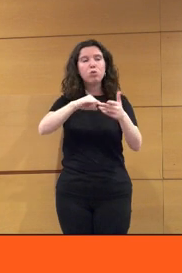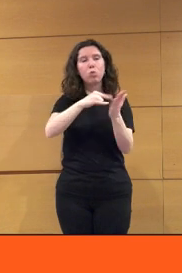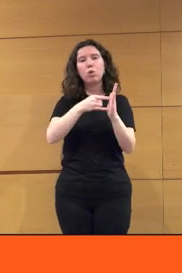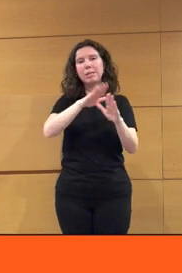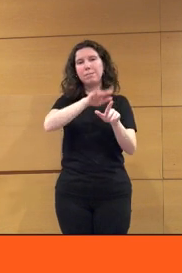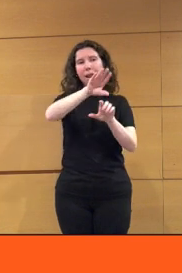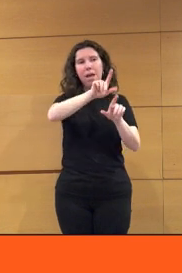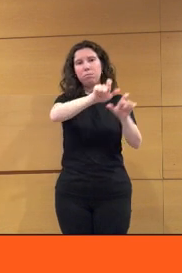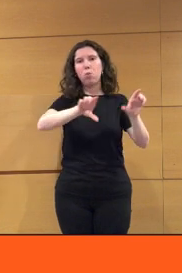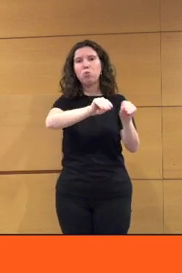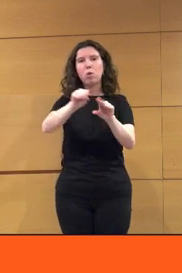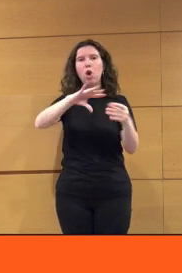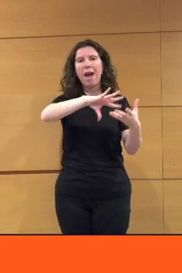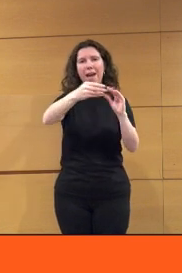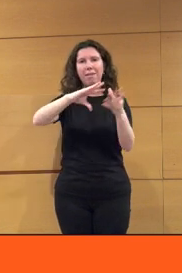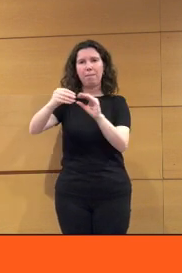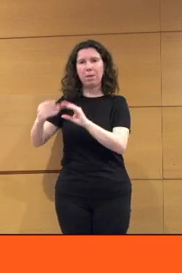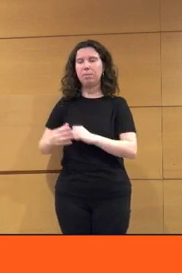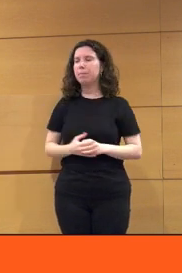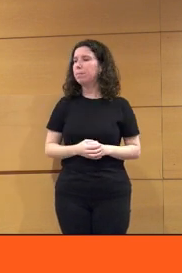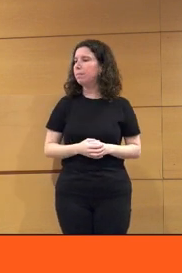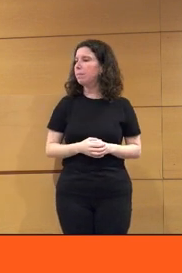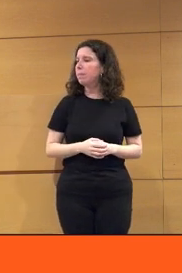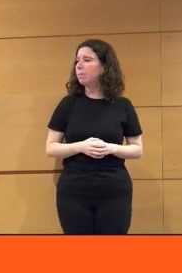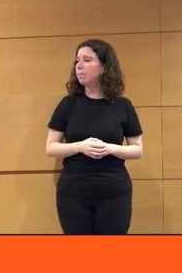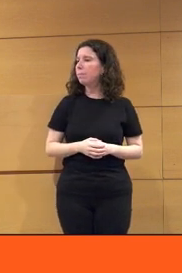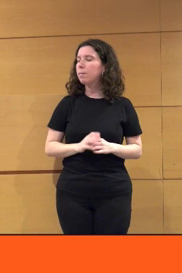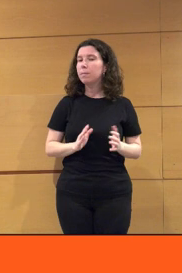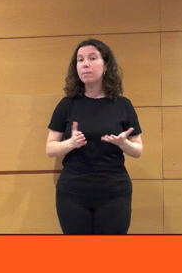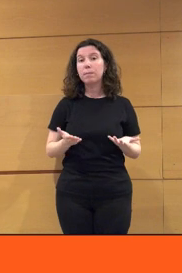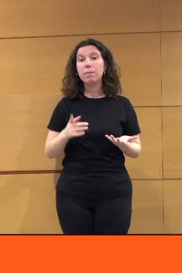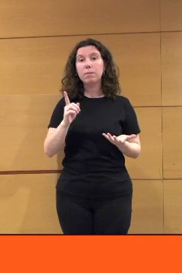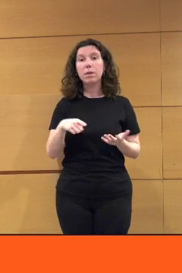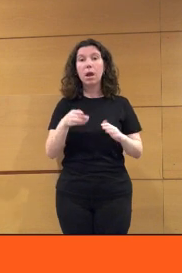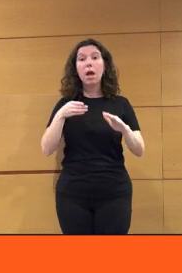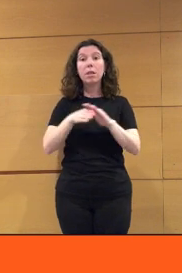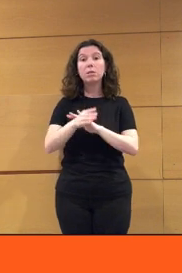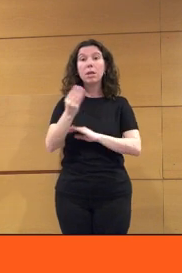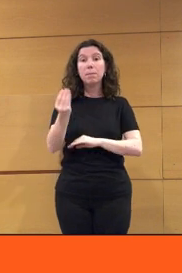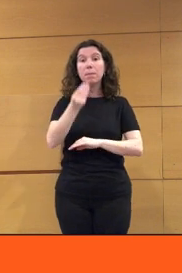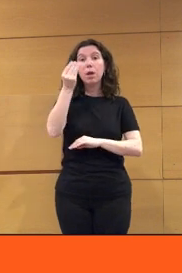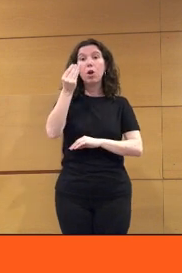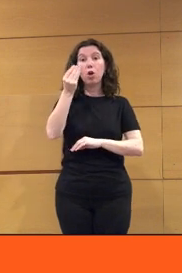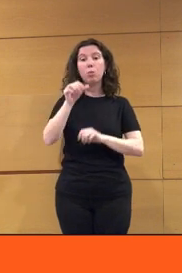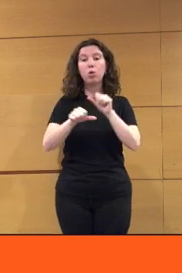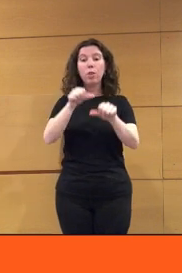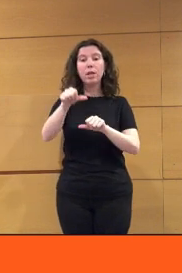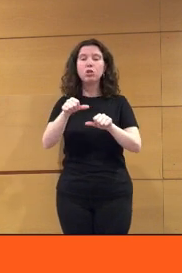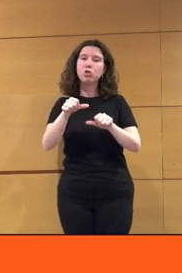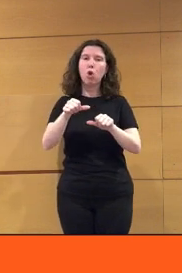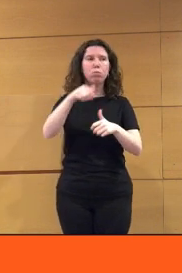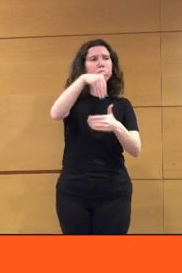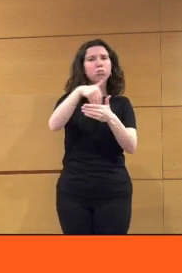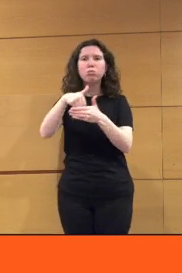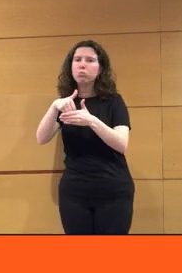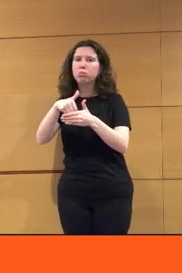Tenemos que adaptar sistemas, ¿eh? Y nos proponemos mejorar la accesibilidad a los procesos de deliberación y participación con